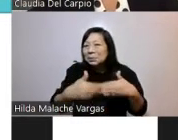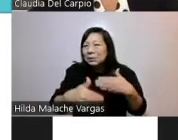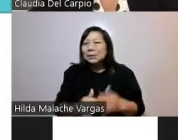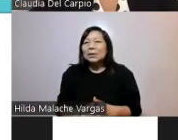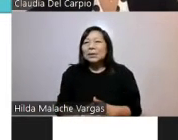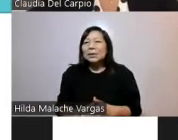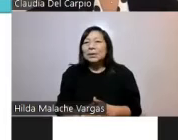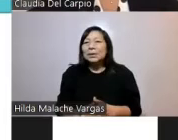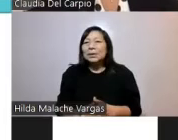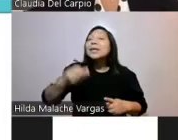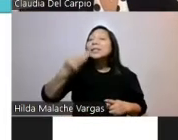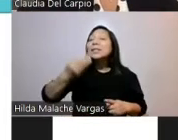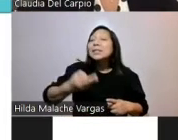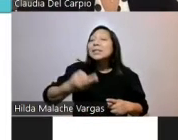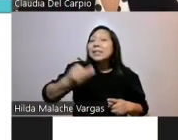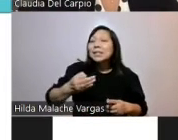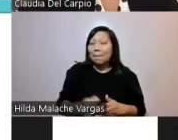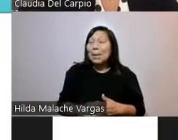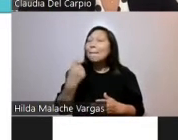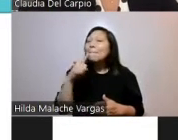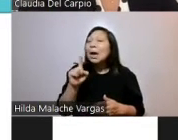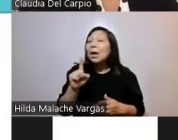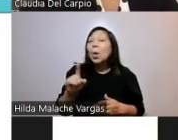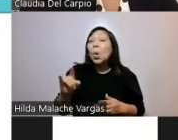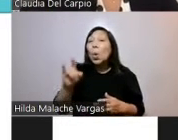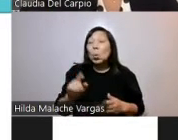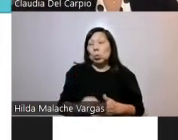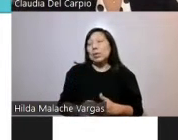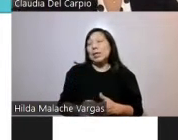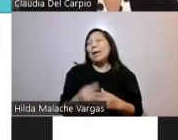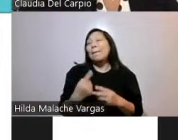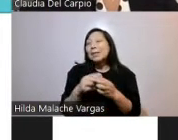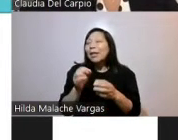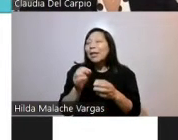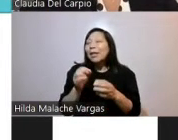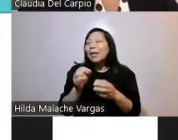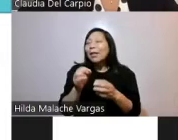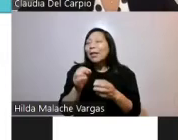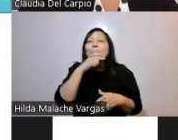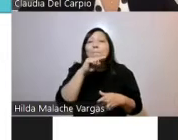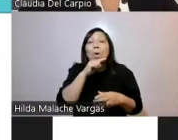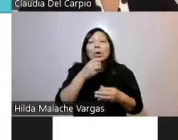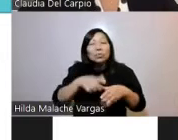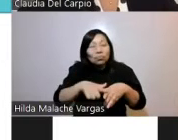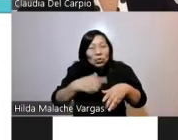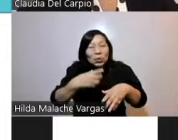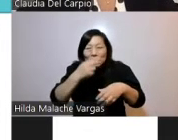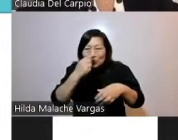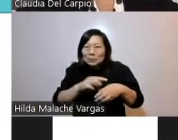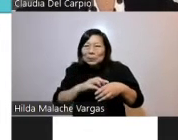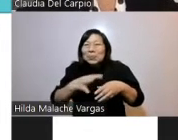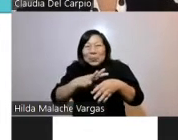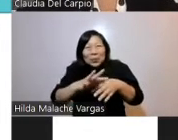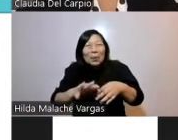y especialmente se ha visto el beneficio de usar esta higiene o esta limpieza en mujeres con infecciones vaginales, en mujeres